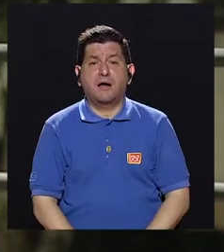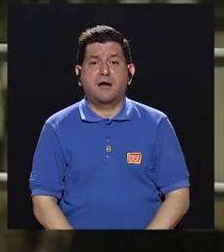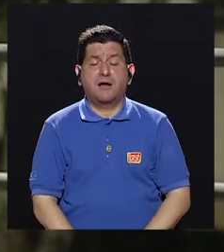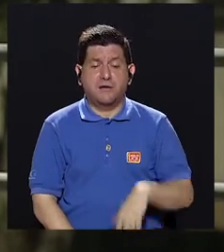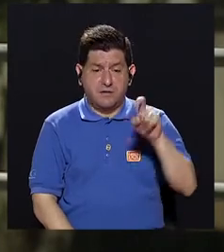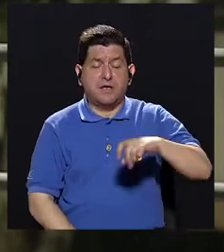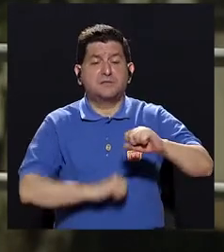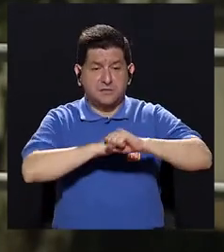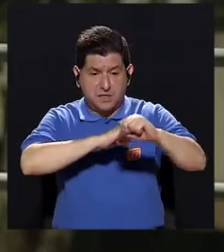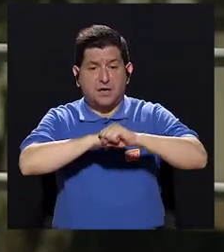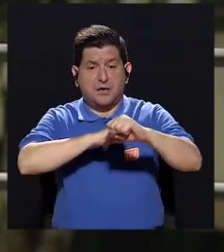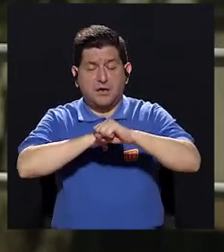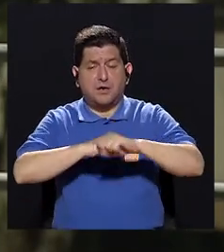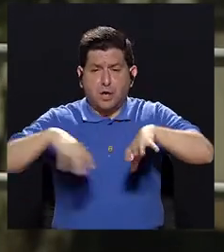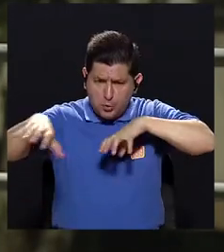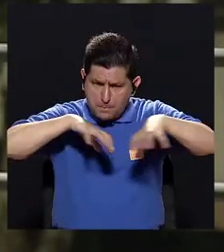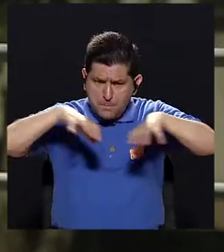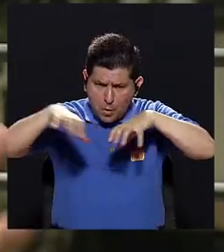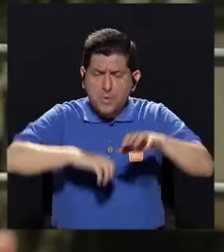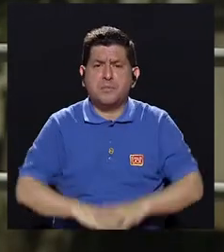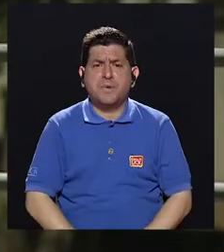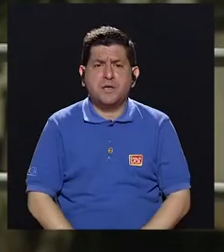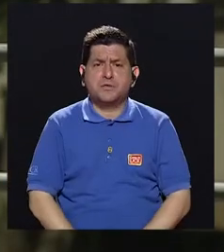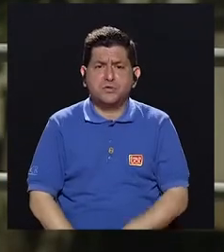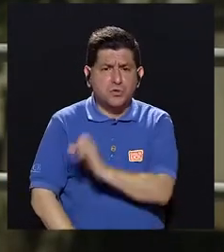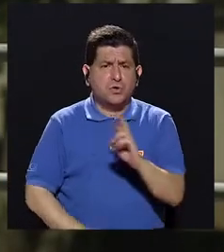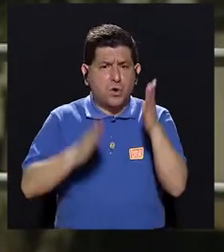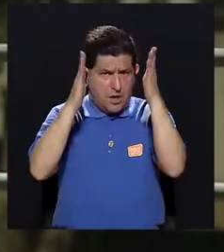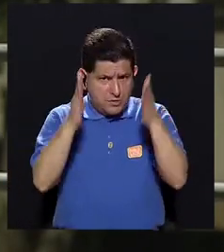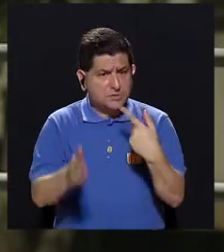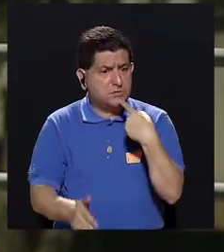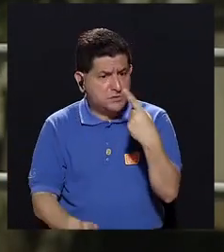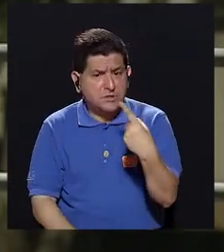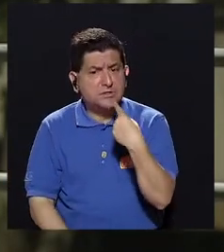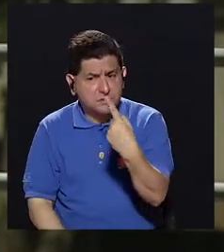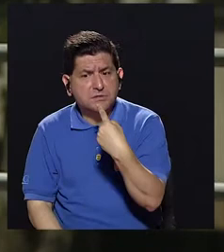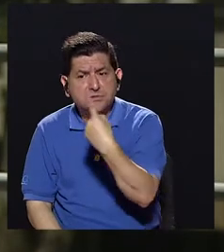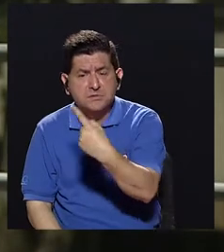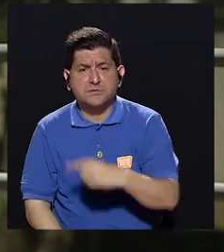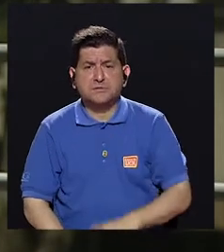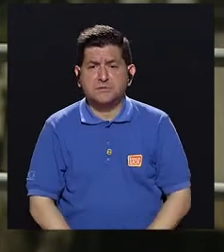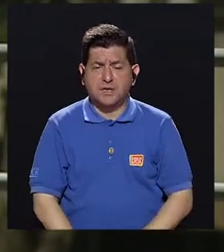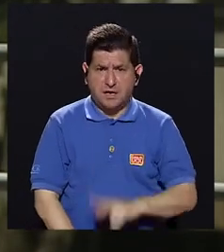muchos anuncios de muévase tico, ¿verdad? Porque la verdad es que